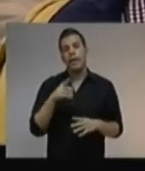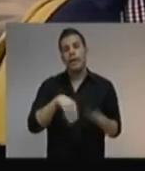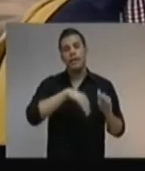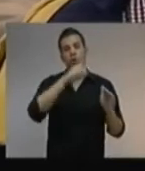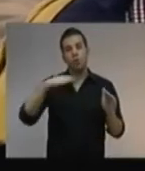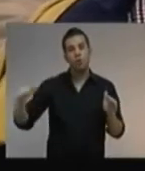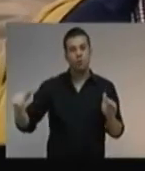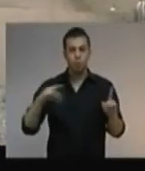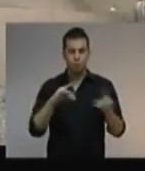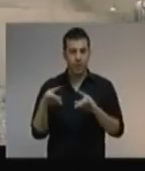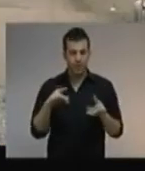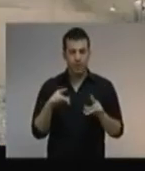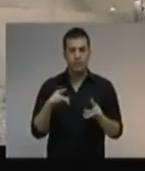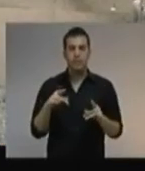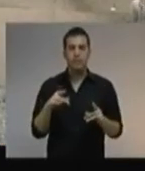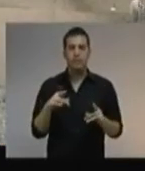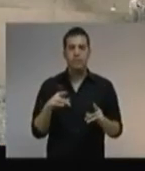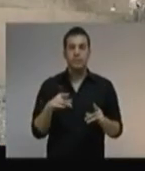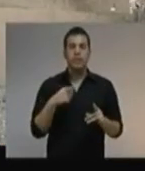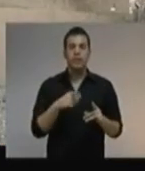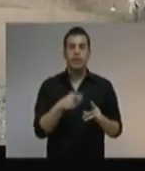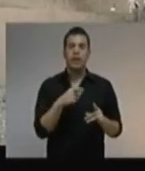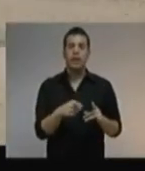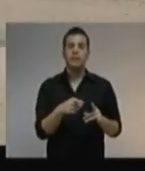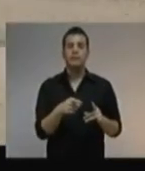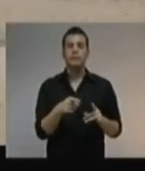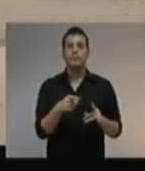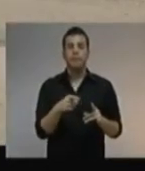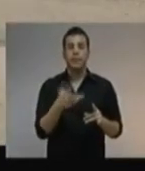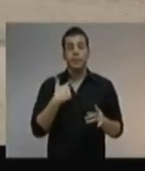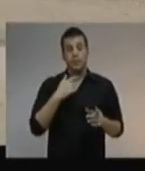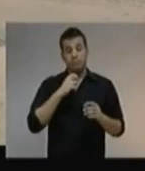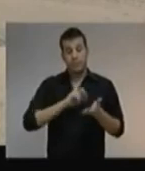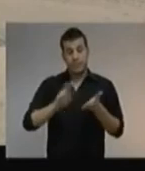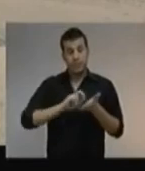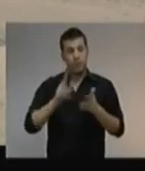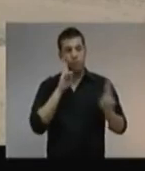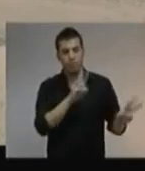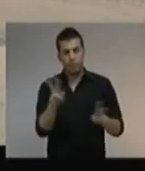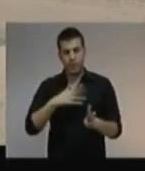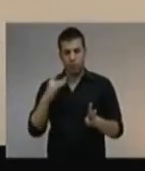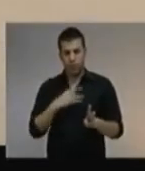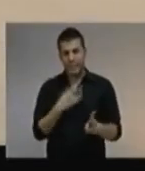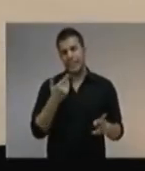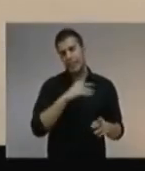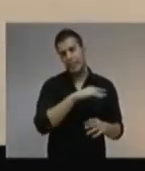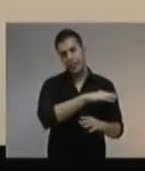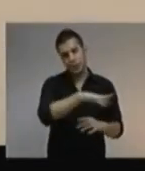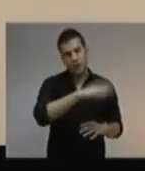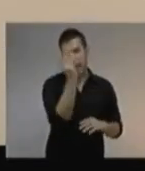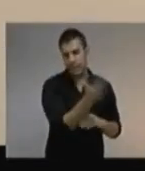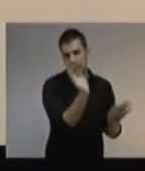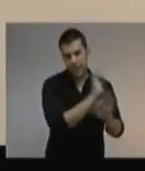del campo dunar sin molestar y dañar el resto del ecosistema. Lo que no se debe hacer en